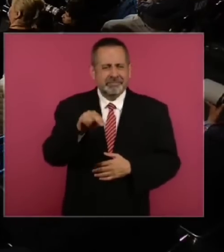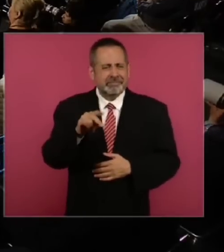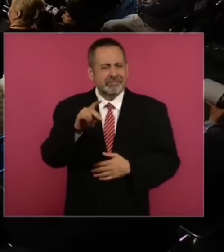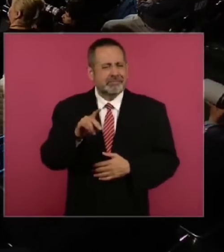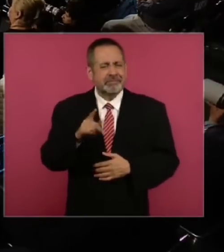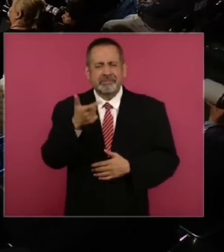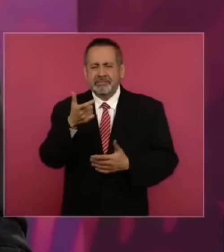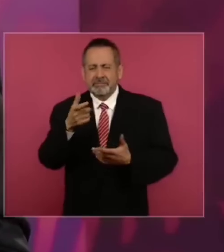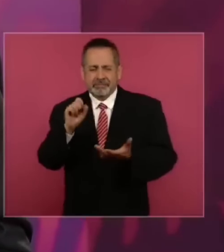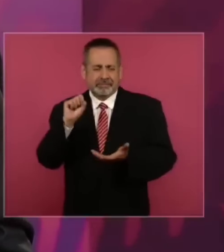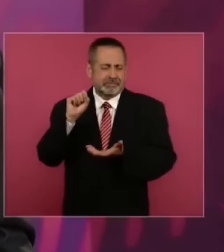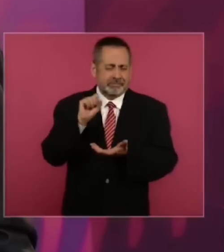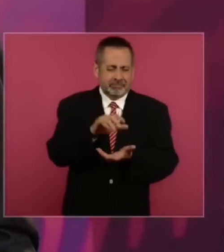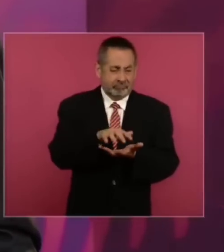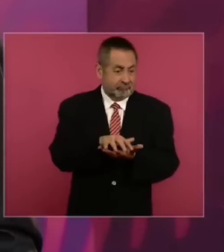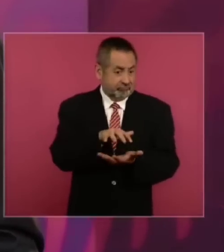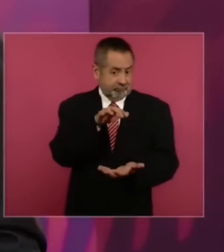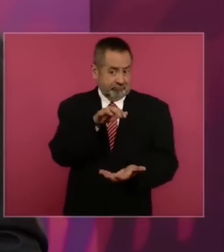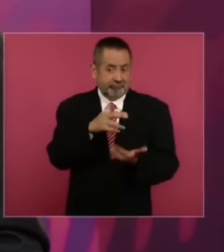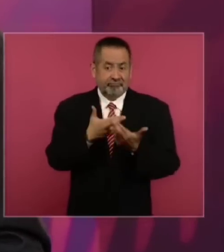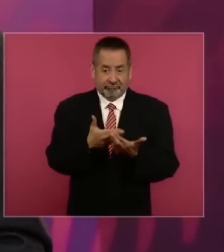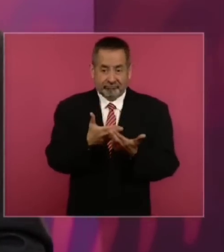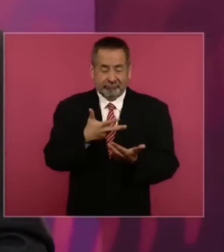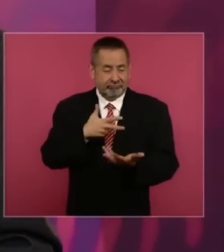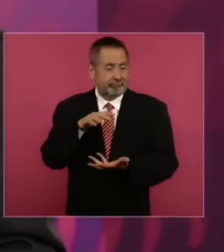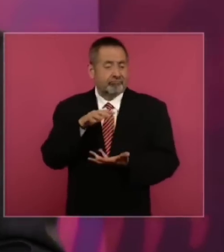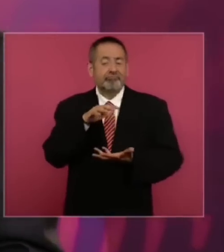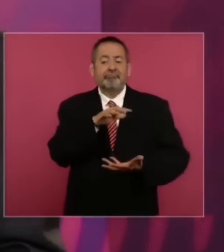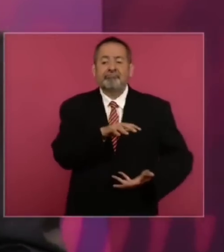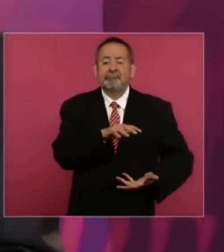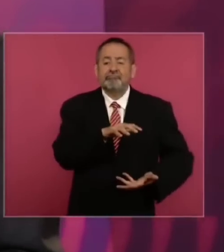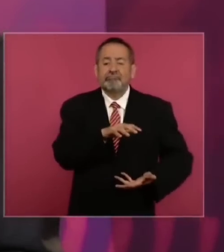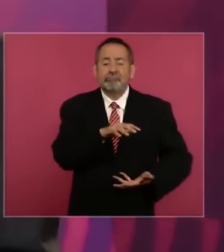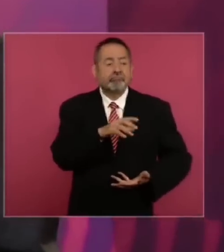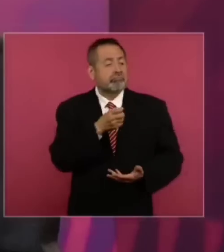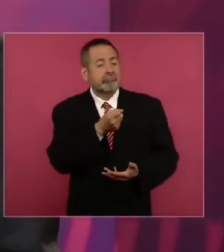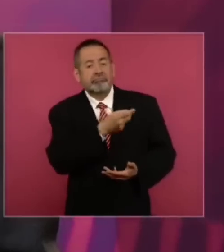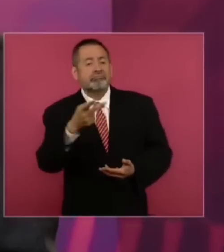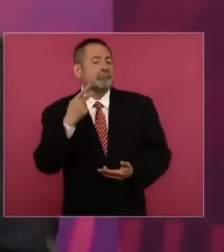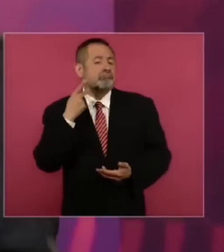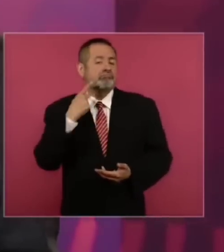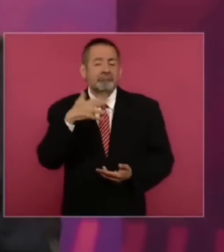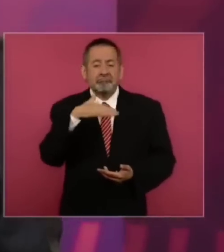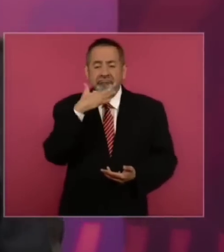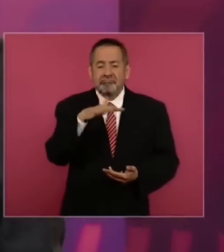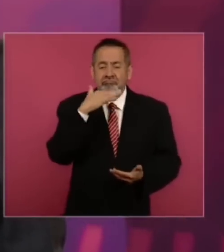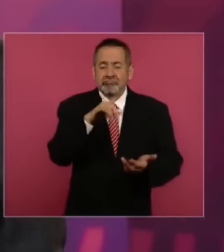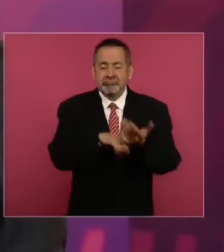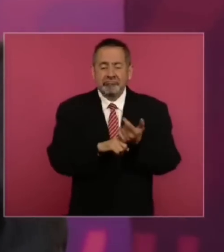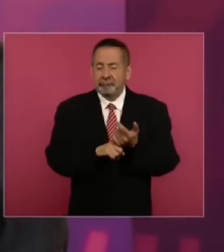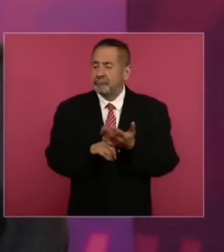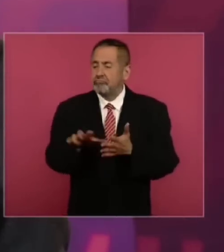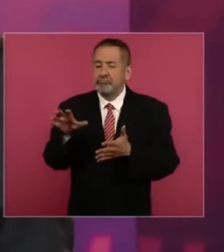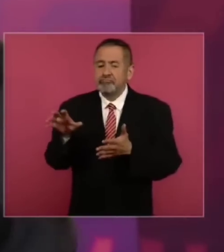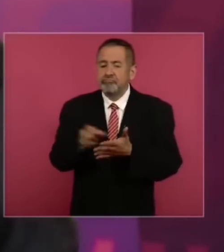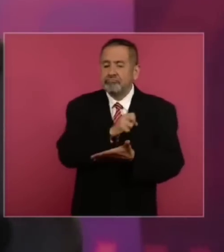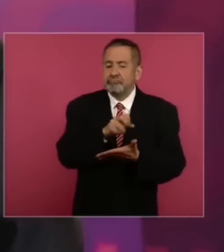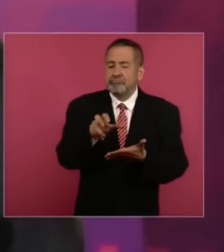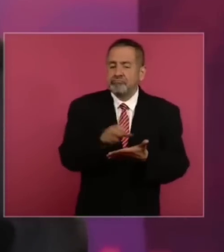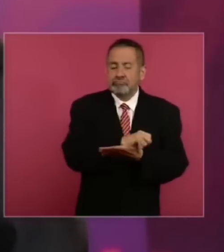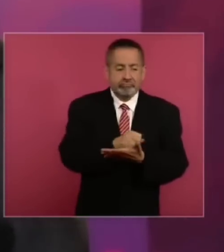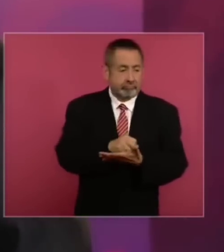grande no tan chica de los políticos corruptos eso